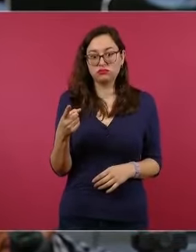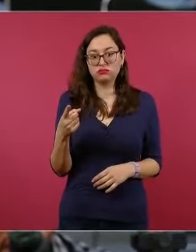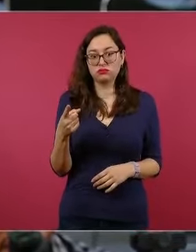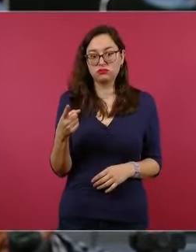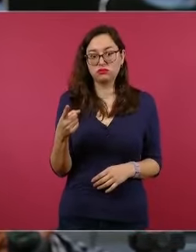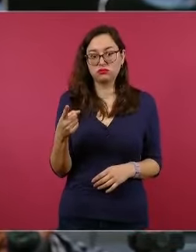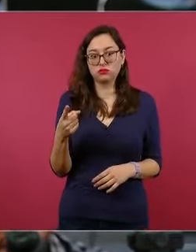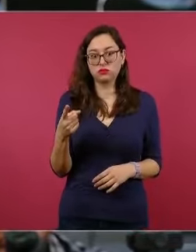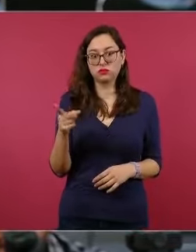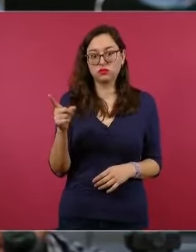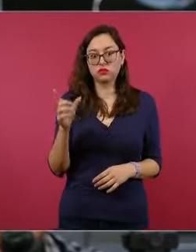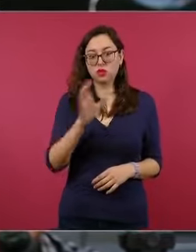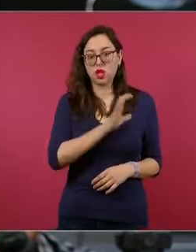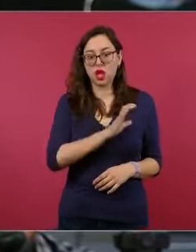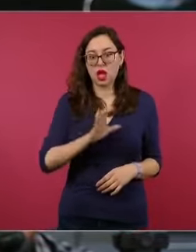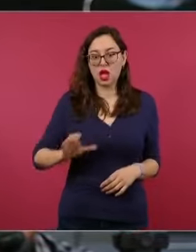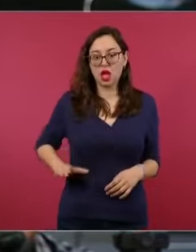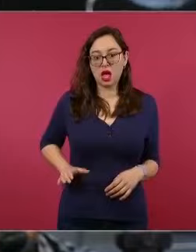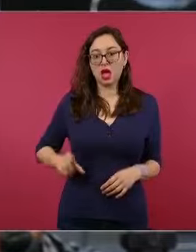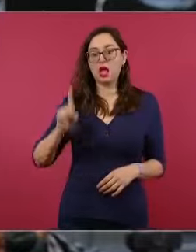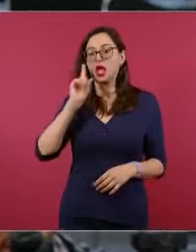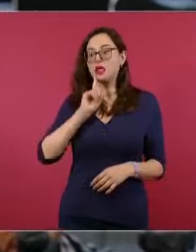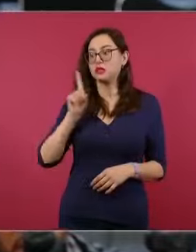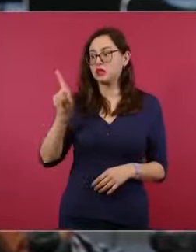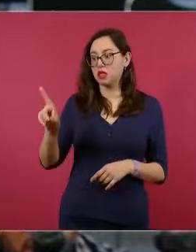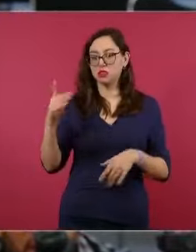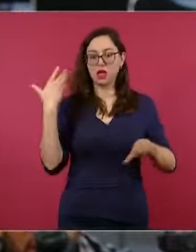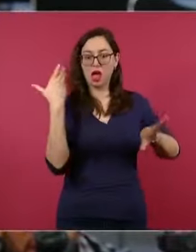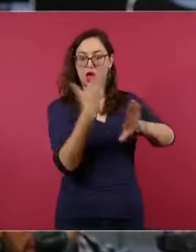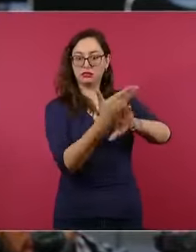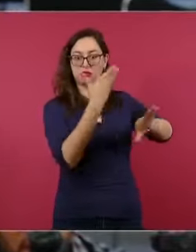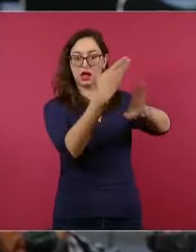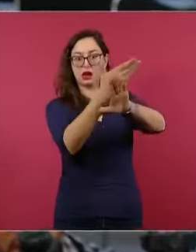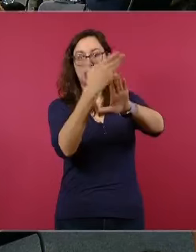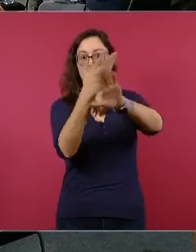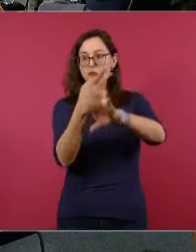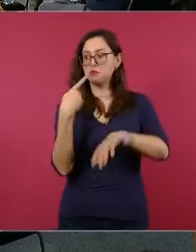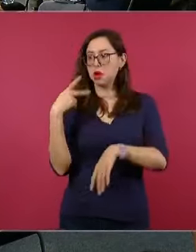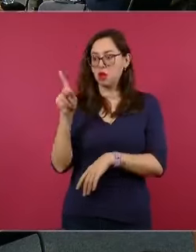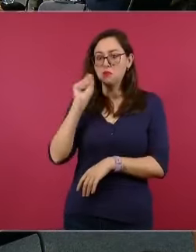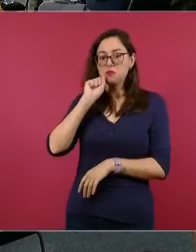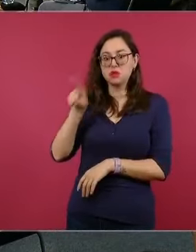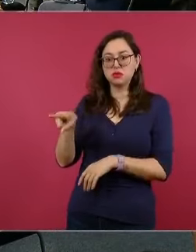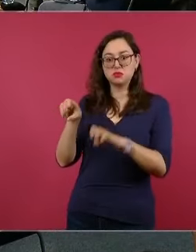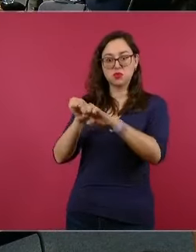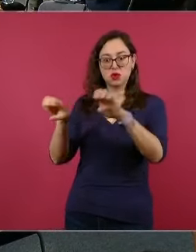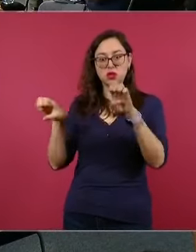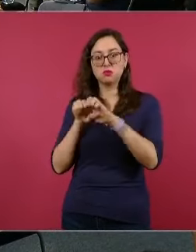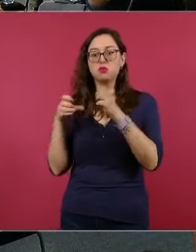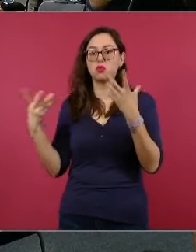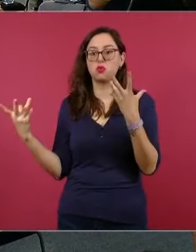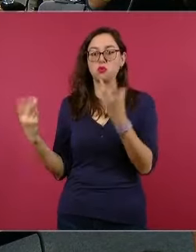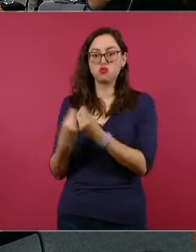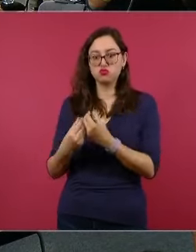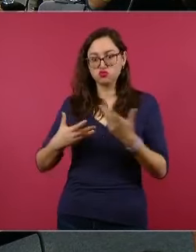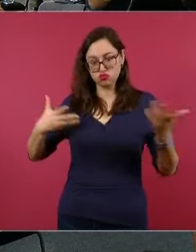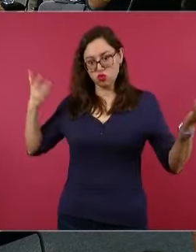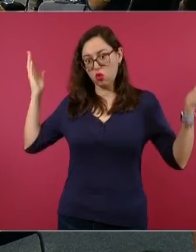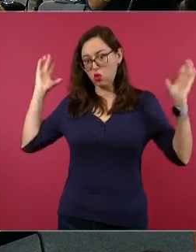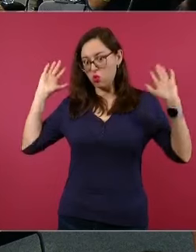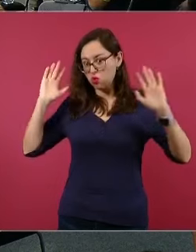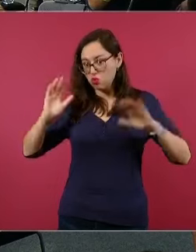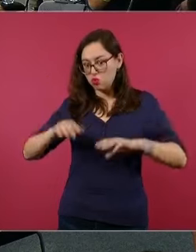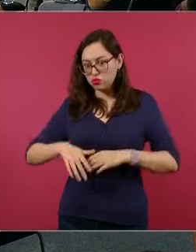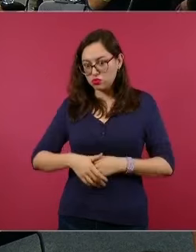eh ataque a estos pero no vea que están atrás de ella con ella el él dice